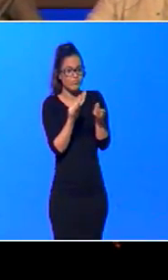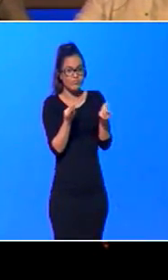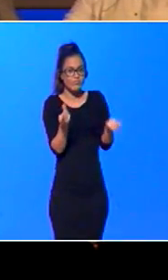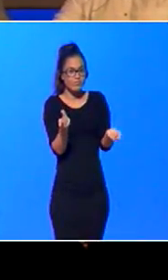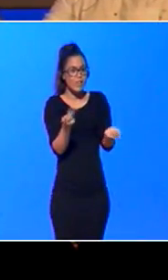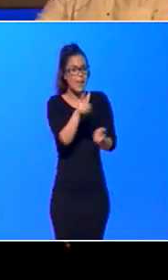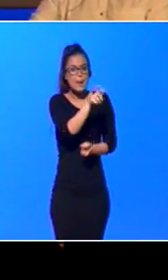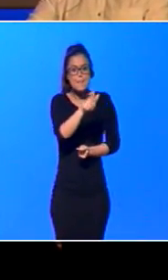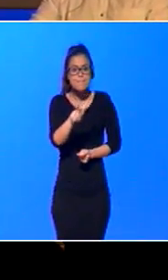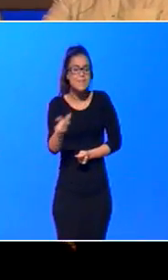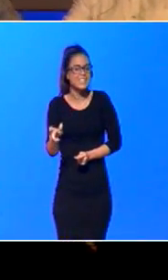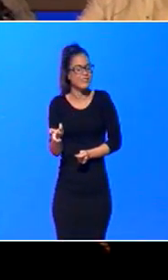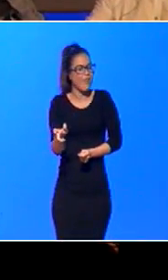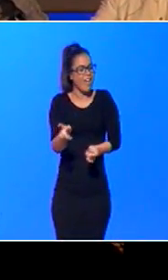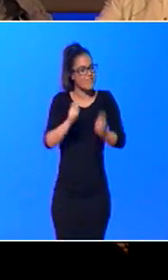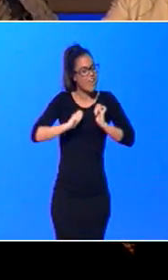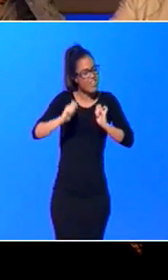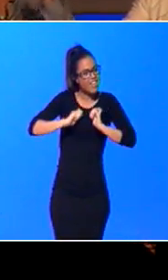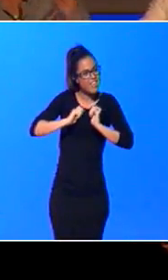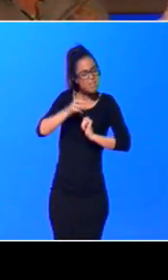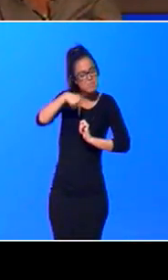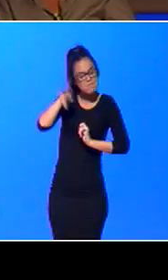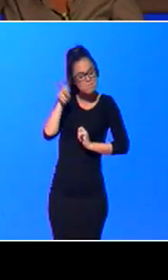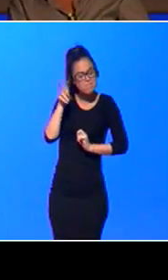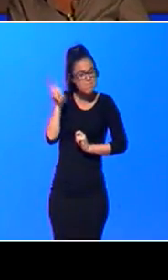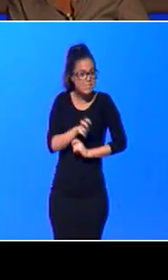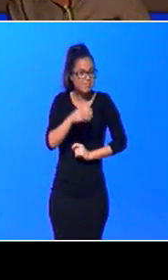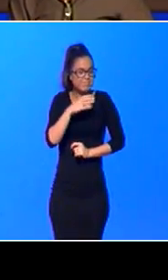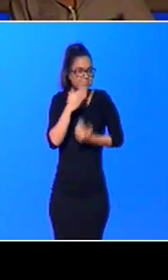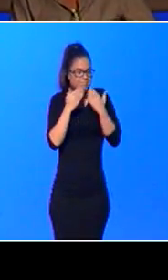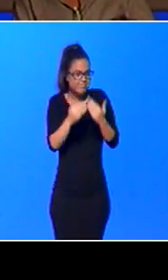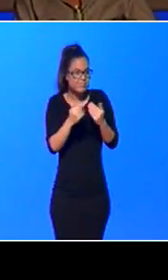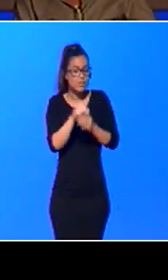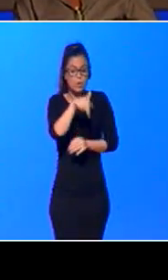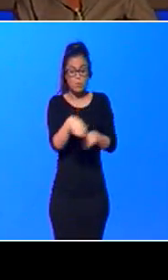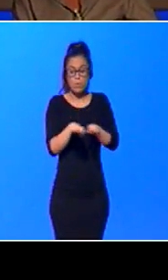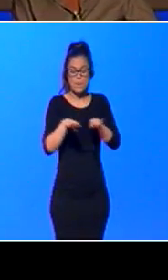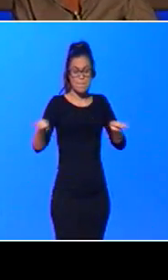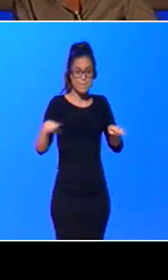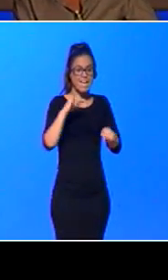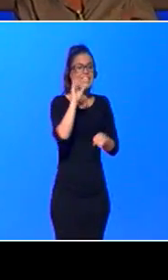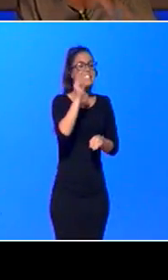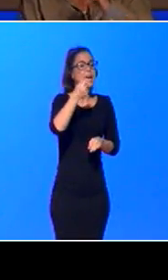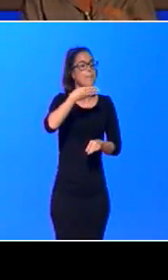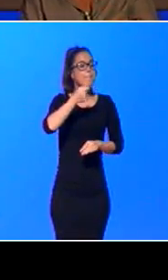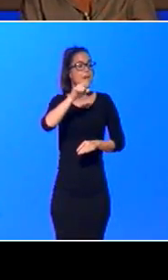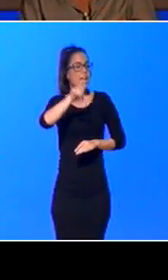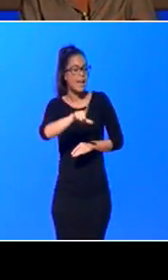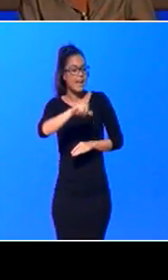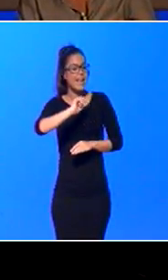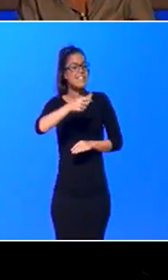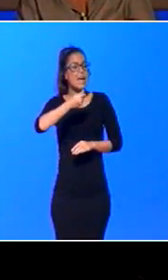tan maravillosa. Hoy tenemos una mesa, la primera, Isabel, Xavier